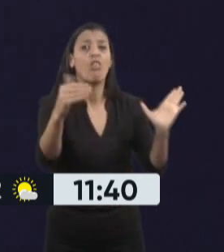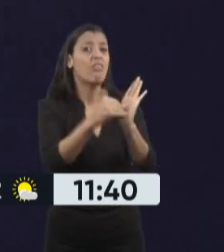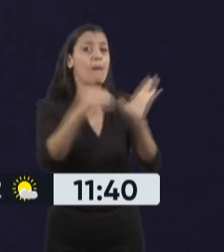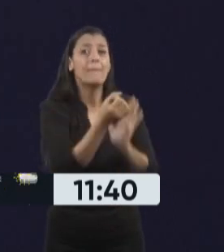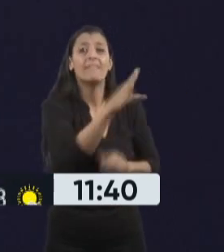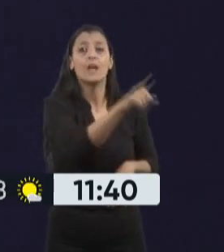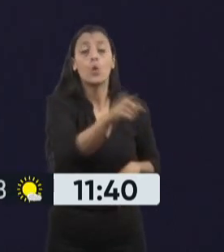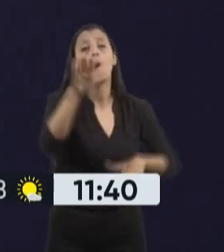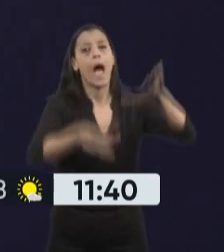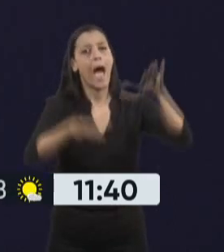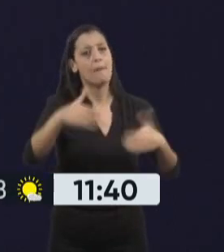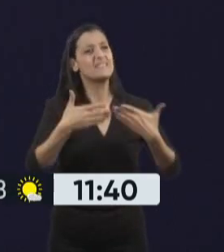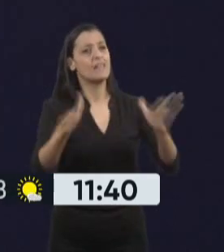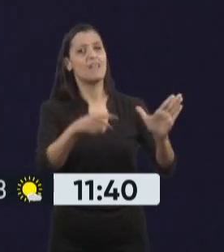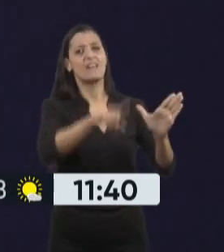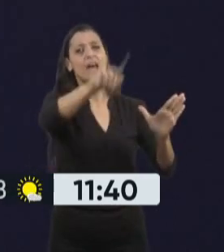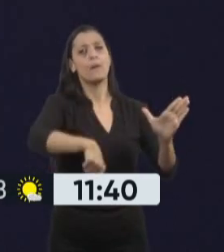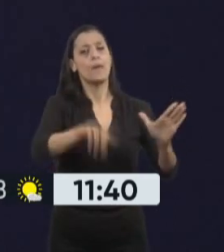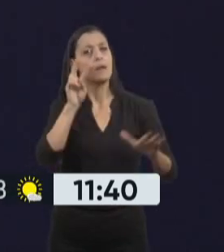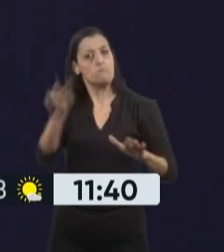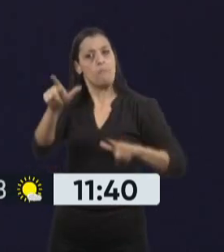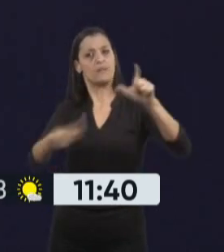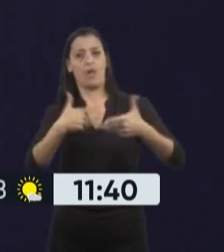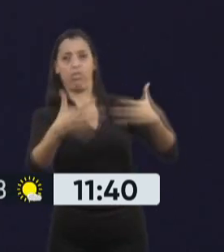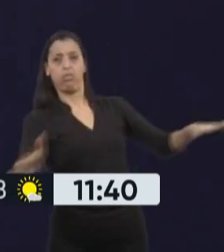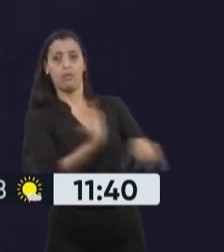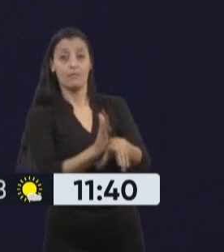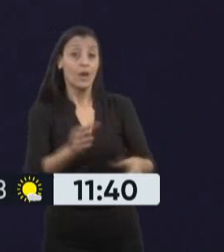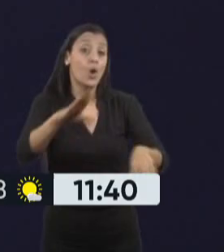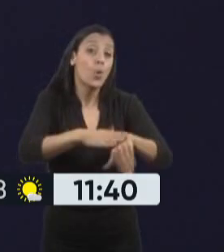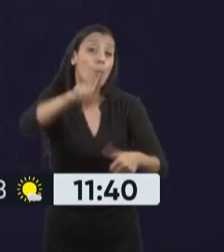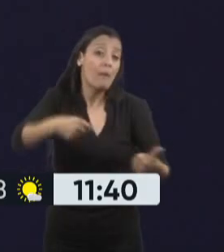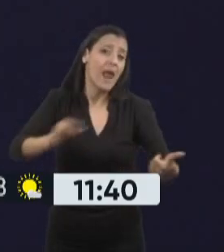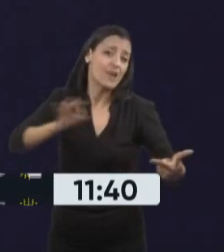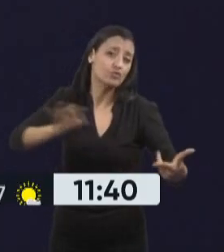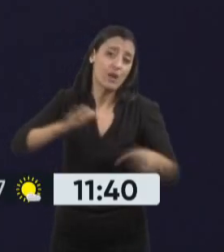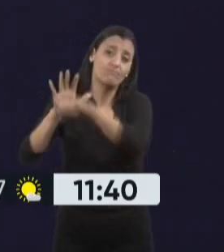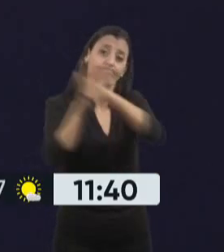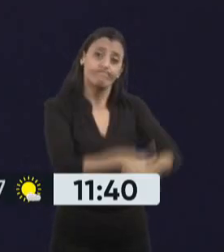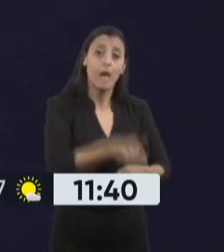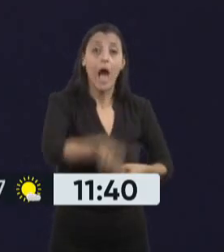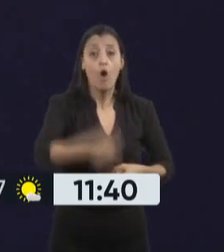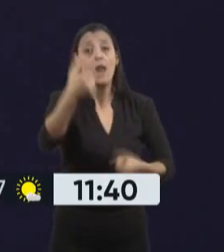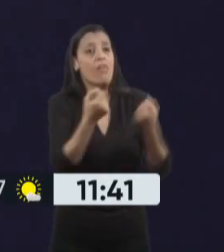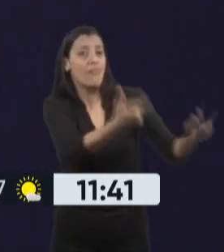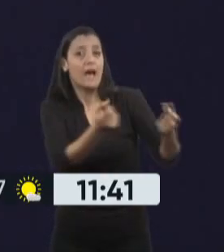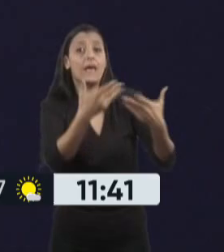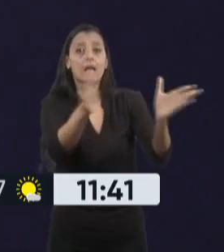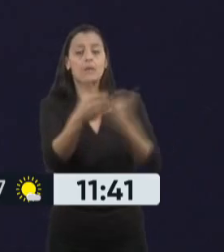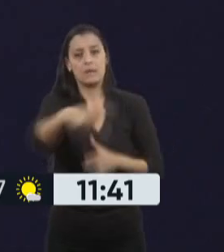que la libertad genera temor, de tantos años de opresión, la libertad genera temor. Sería bueno que